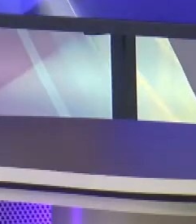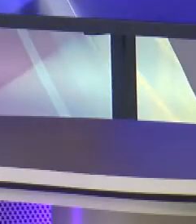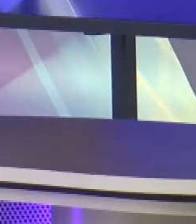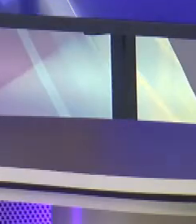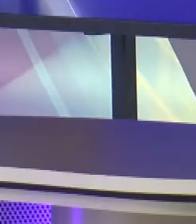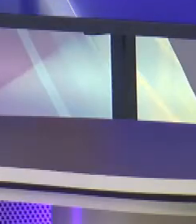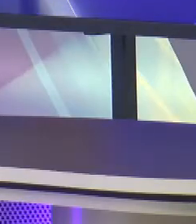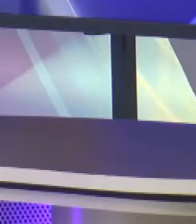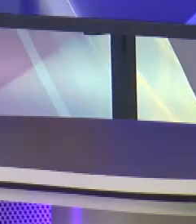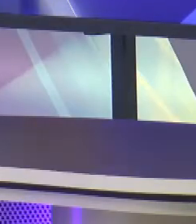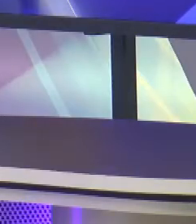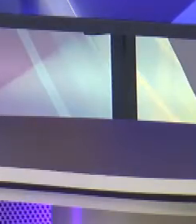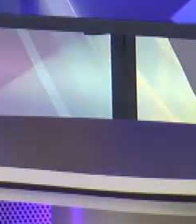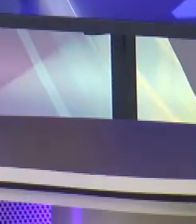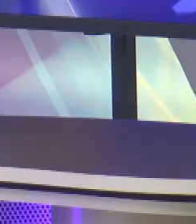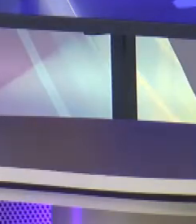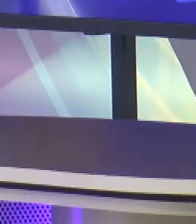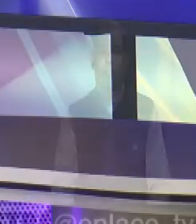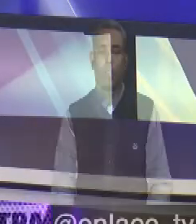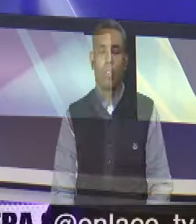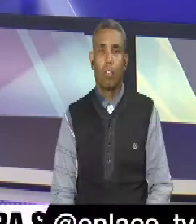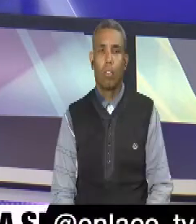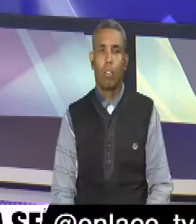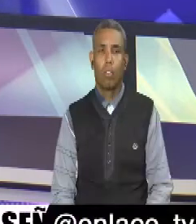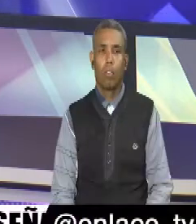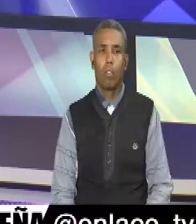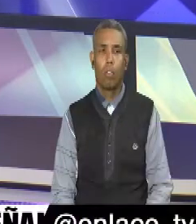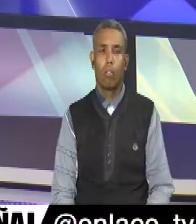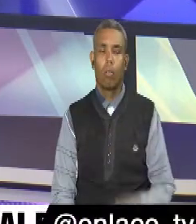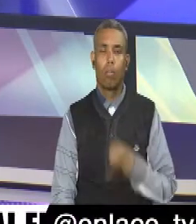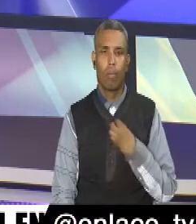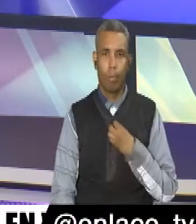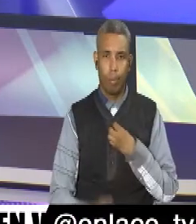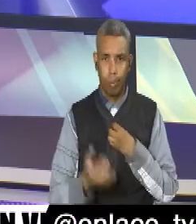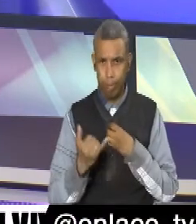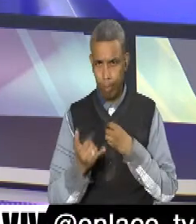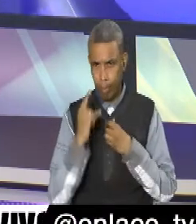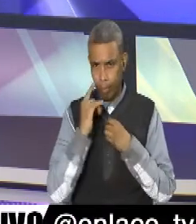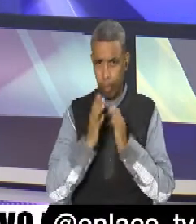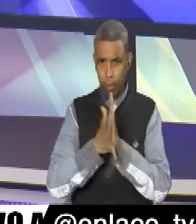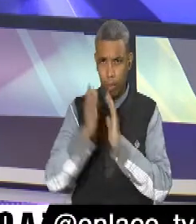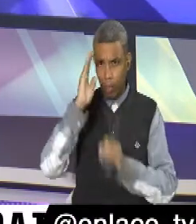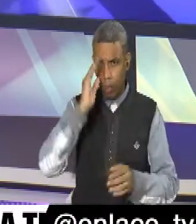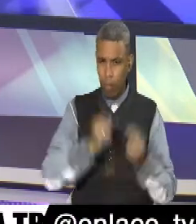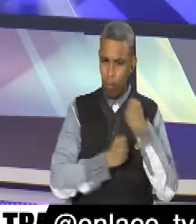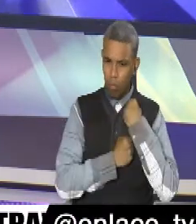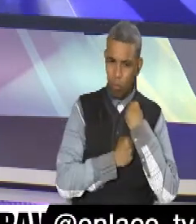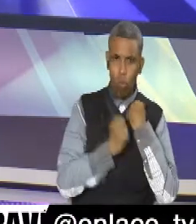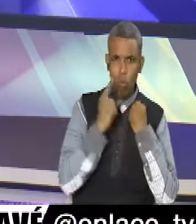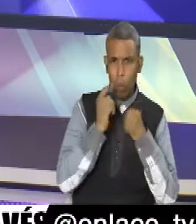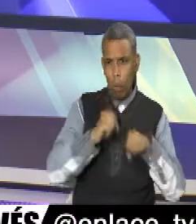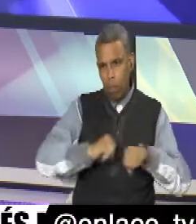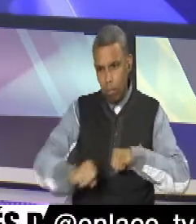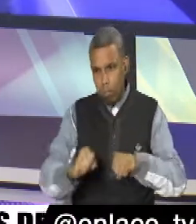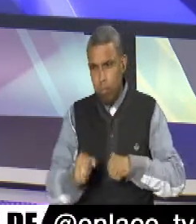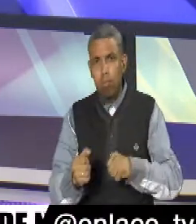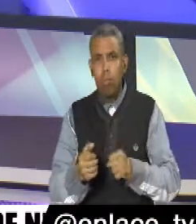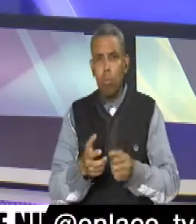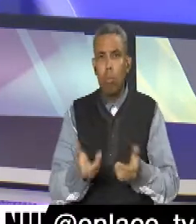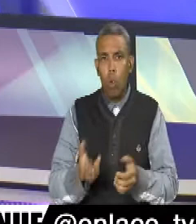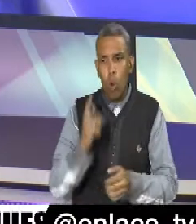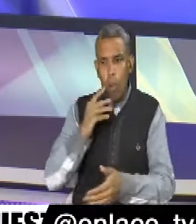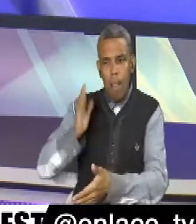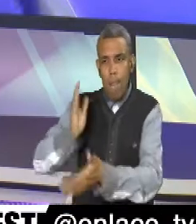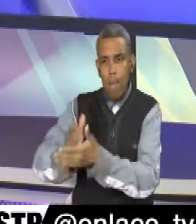Gracias por continuar con nosotros. La Quinta Brigada del Ejército presenta balance operacional del primer semestre de 2017. Contundentes golpes a